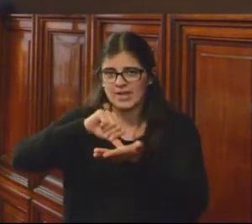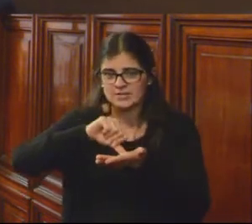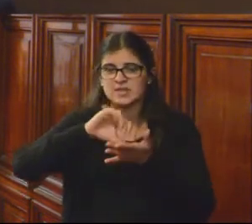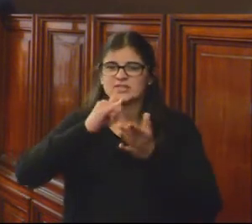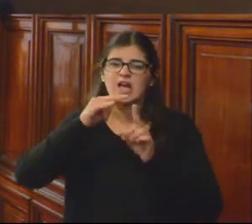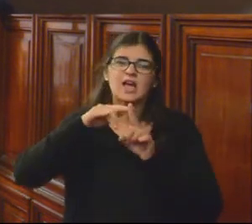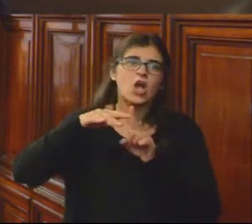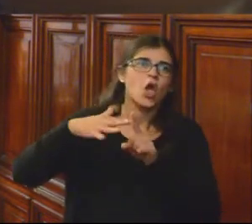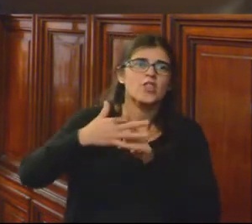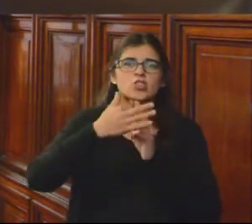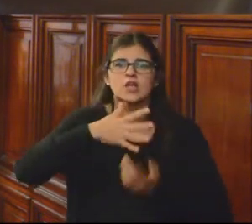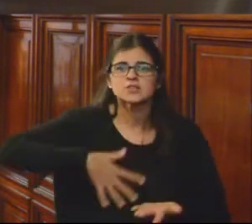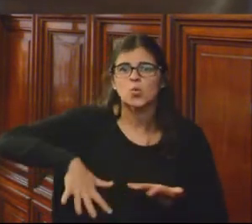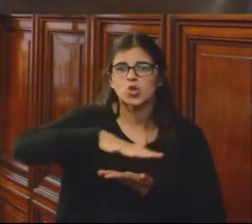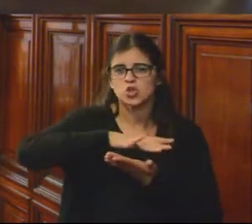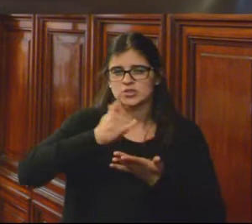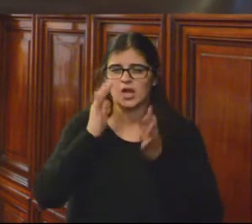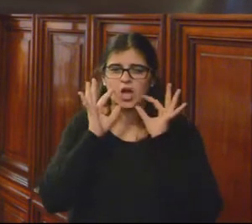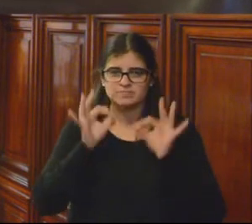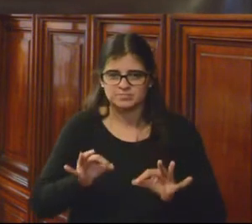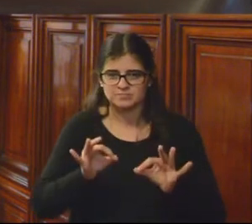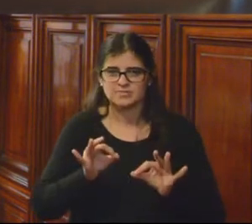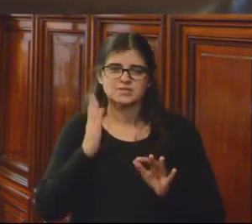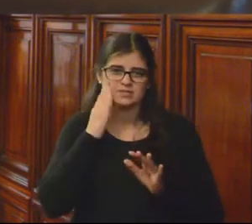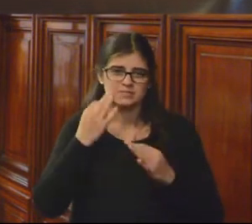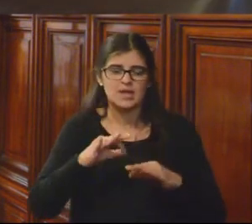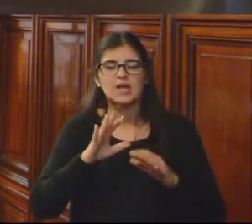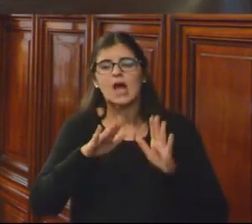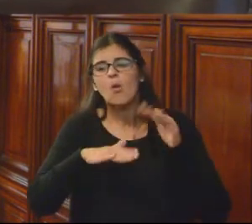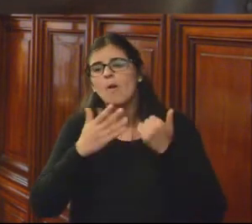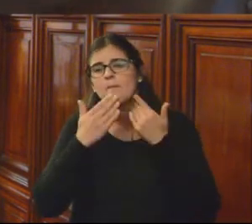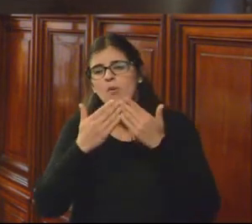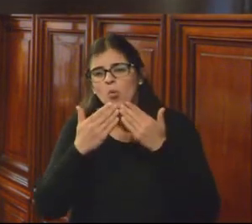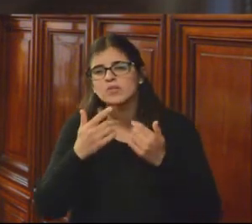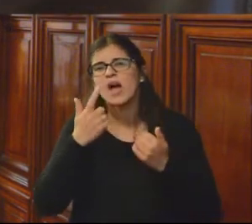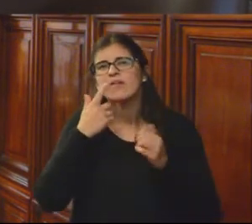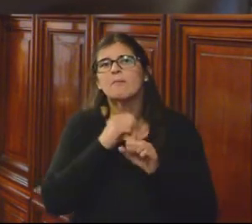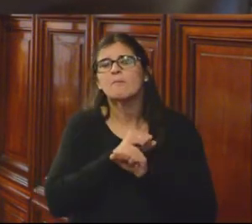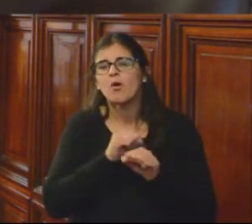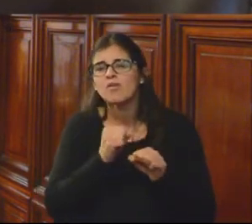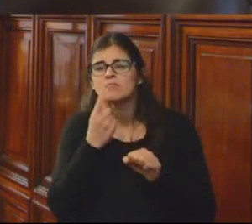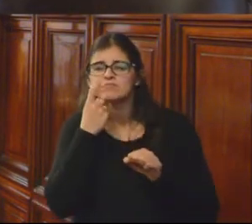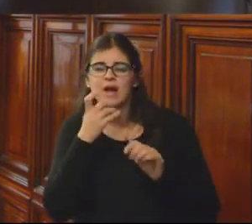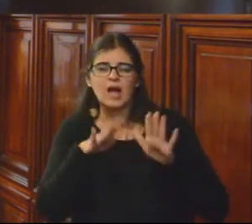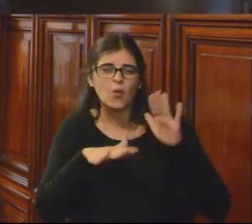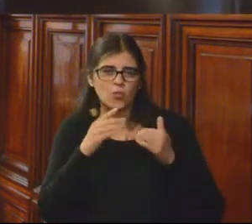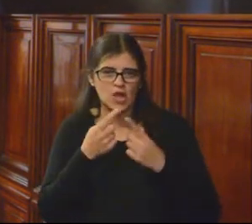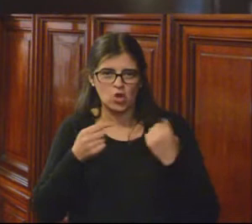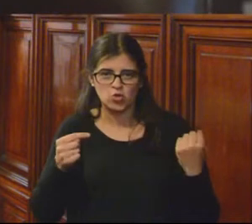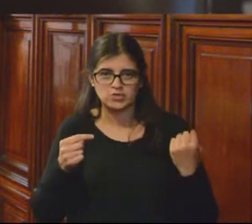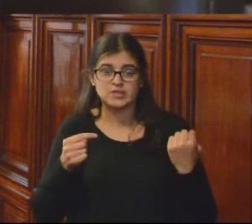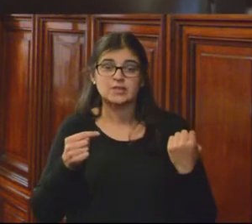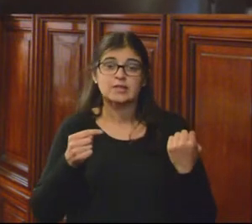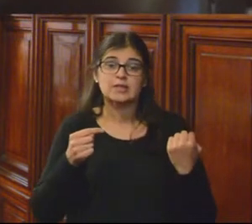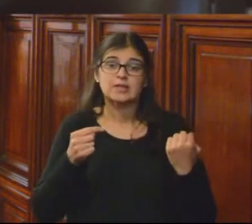conocemos bien, lo hemos tratado en otras audiencias. Voy a hacer algunas preguntas para que nos ayuden a ver si podemos determinar algunas cosas que